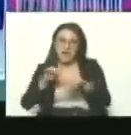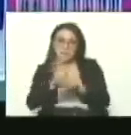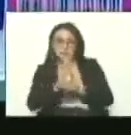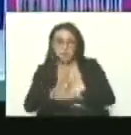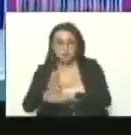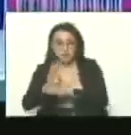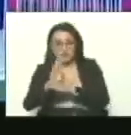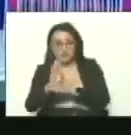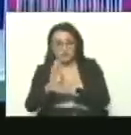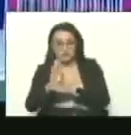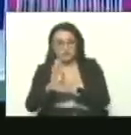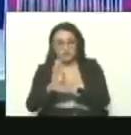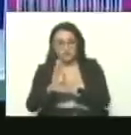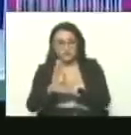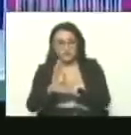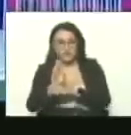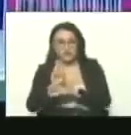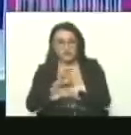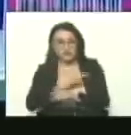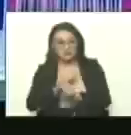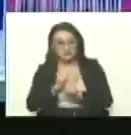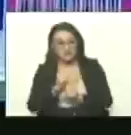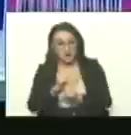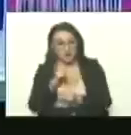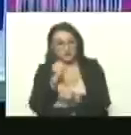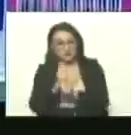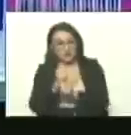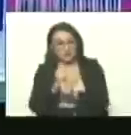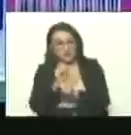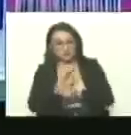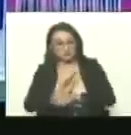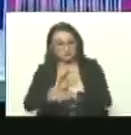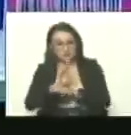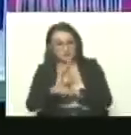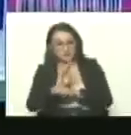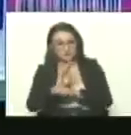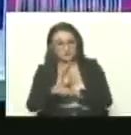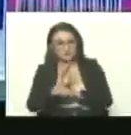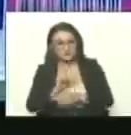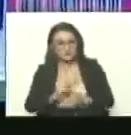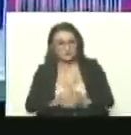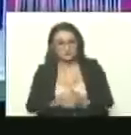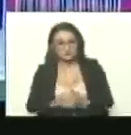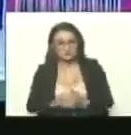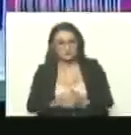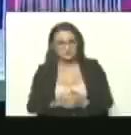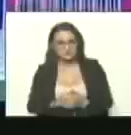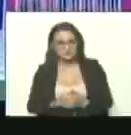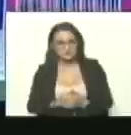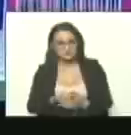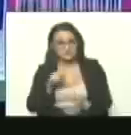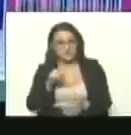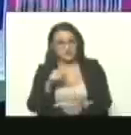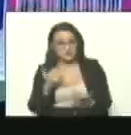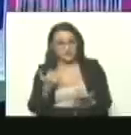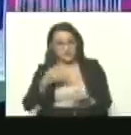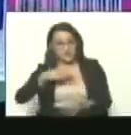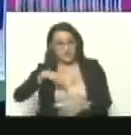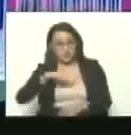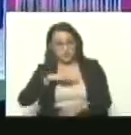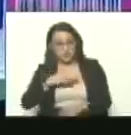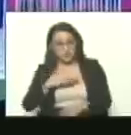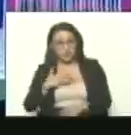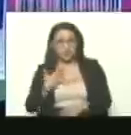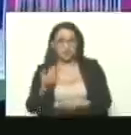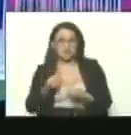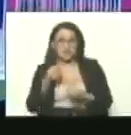cual queremos seguir reforzando el trabajo de conservación, que es la Reserva de Fauna de Macanao, era que es algo que estábamos nosotros pretendiendo